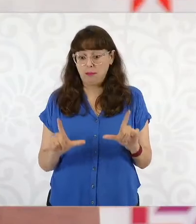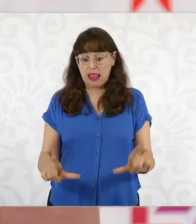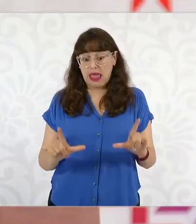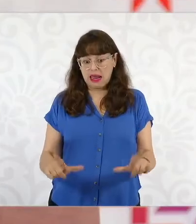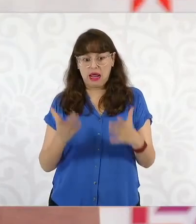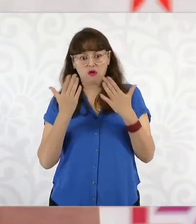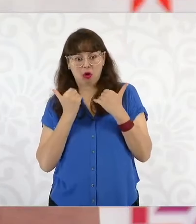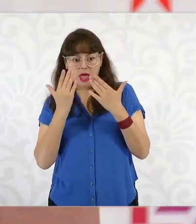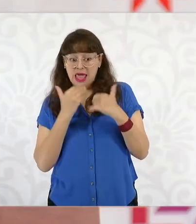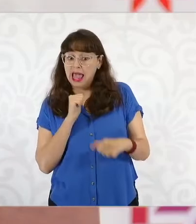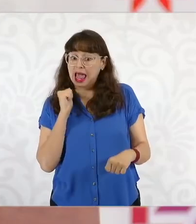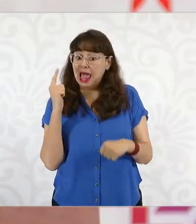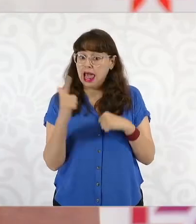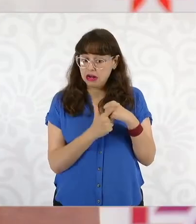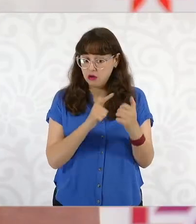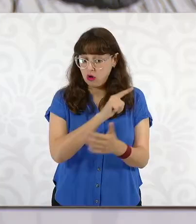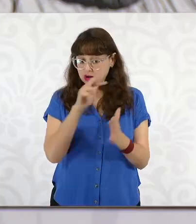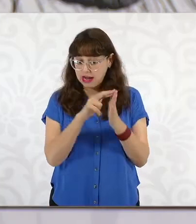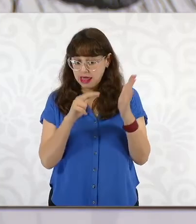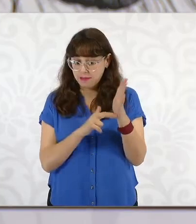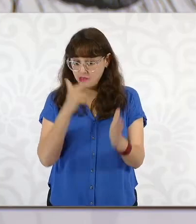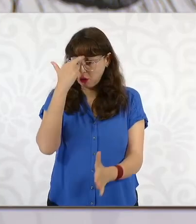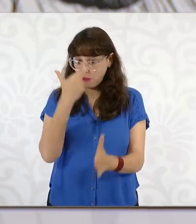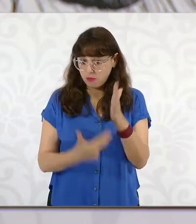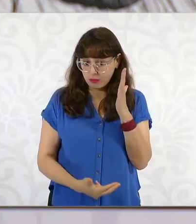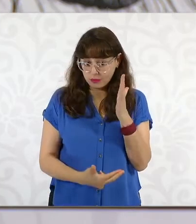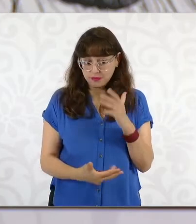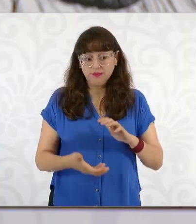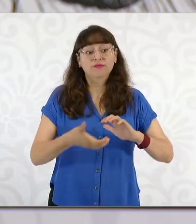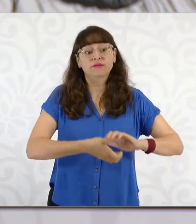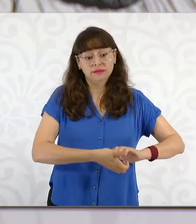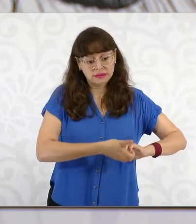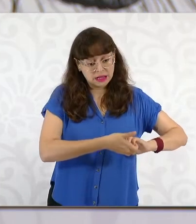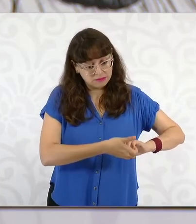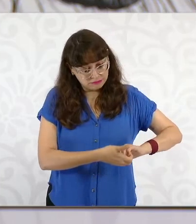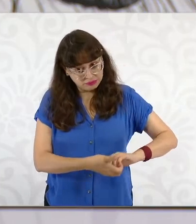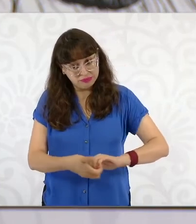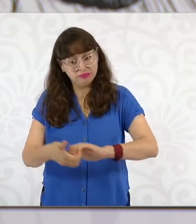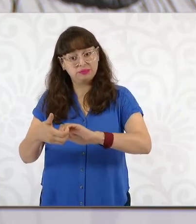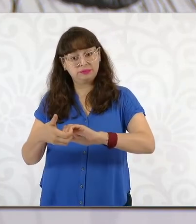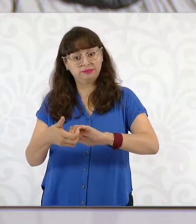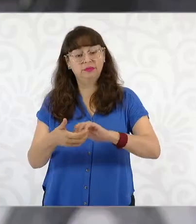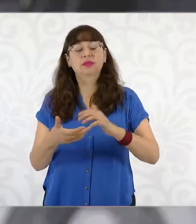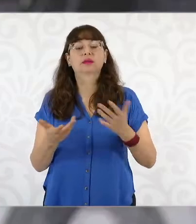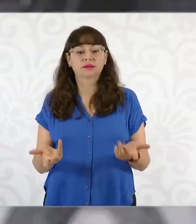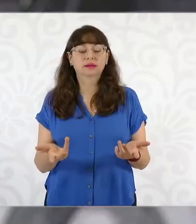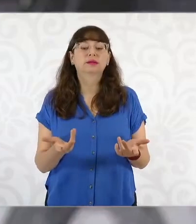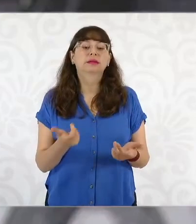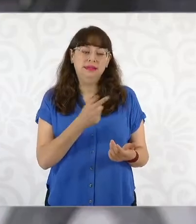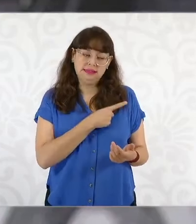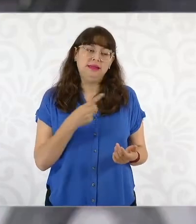cualquier falta administrativa al reglamento de tránsito, en algunos de estos casos la Guardia Nacional llama una